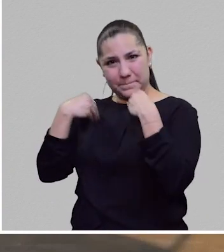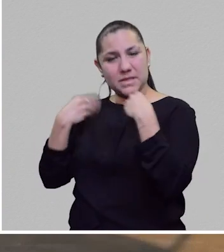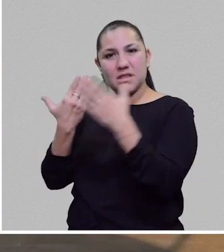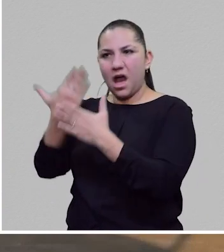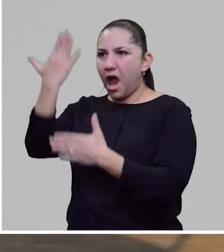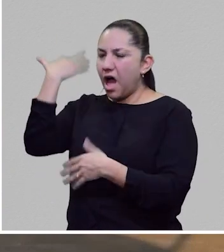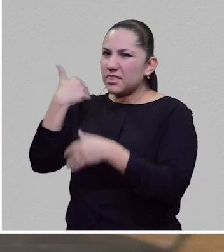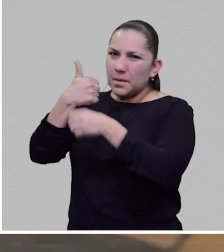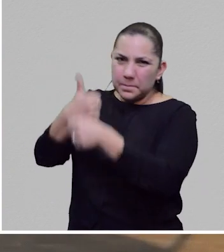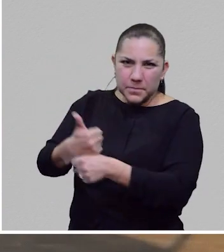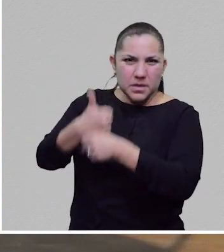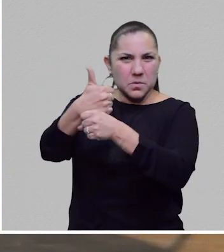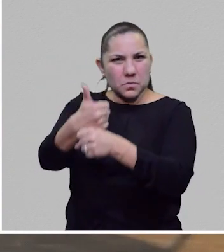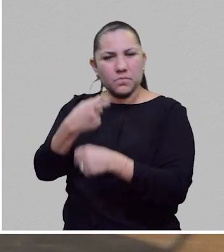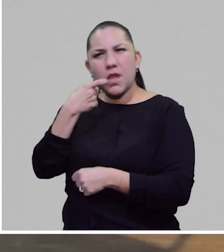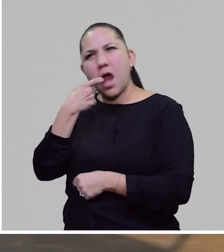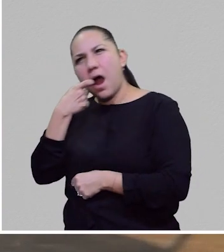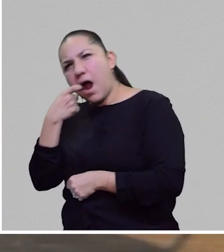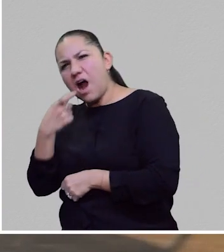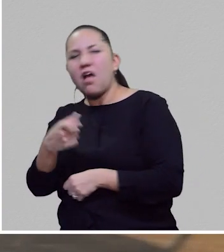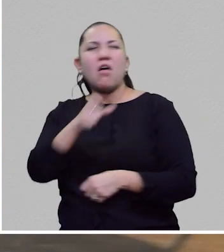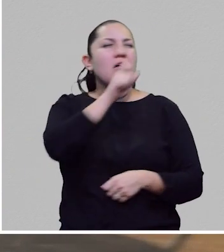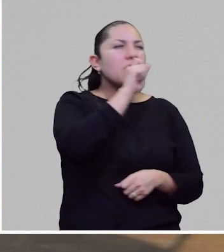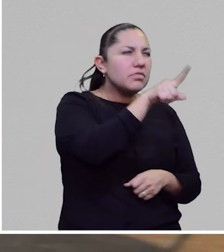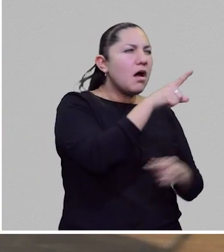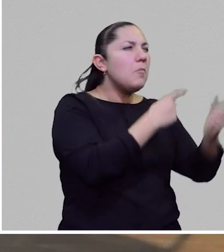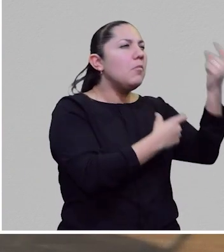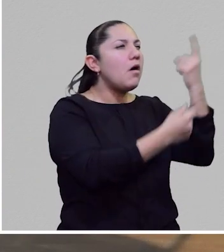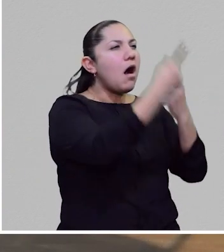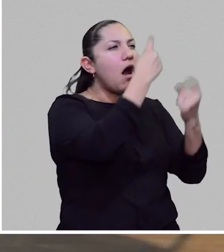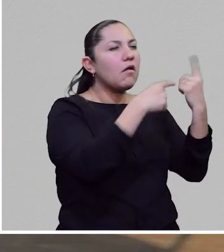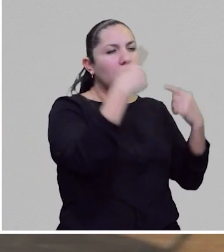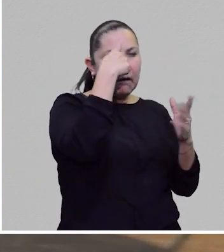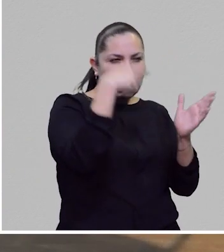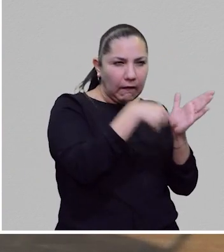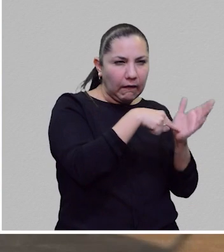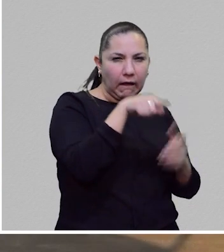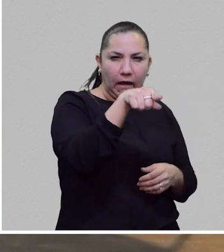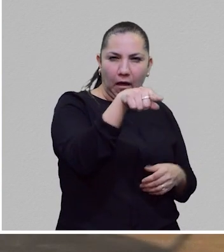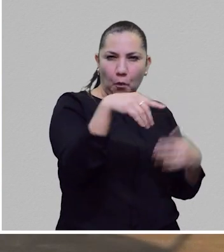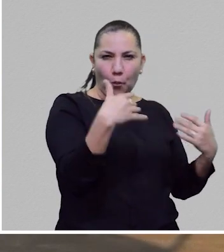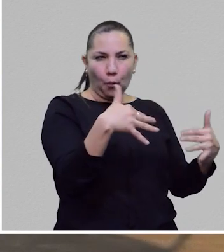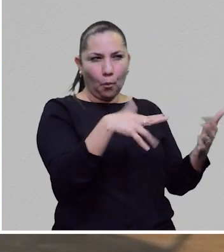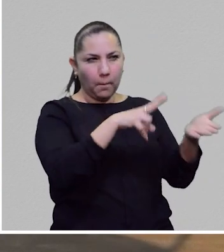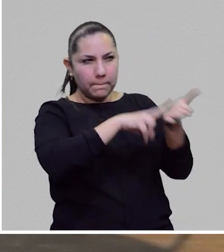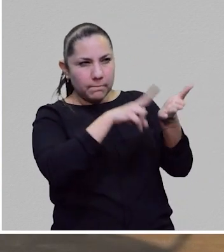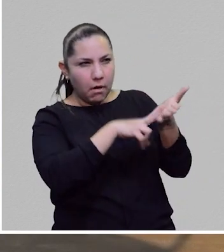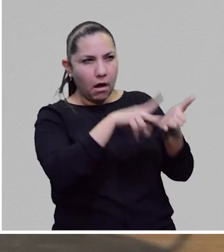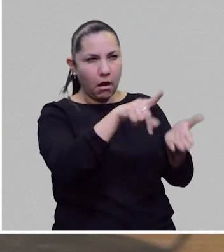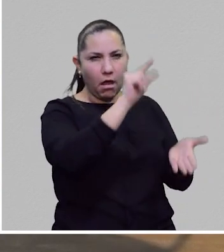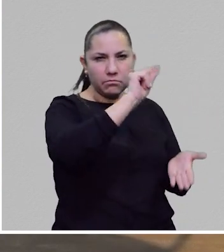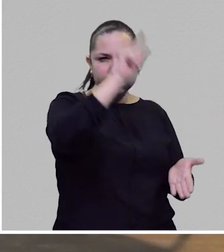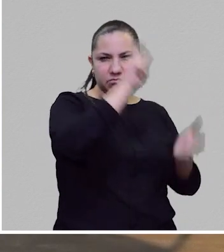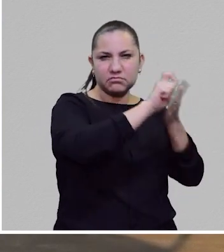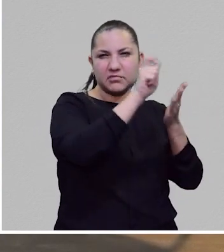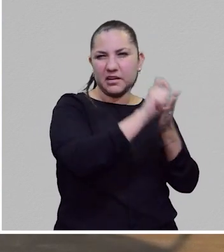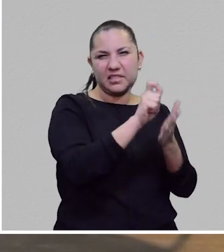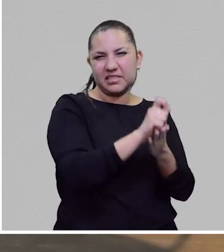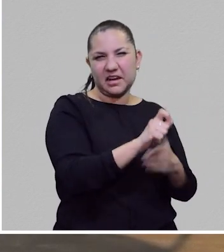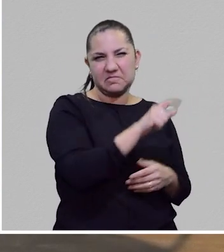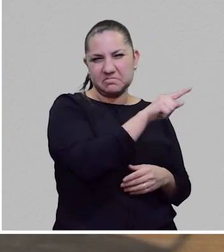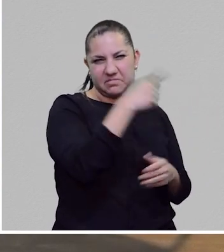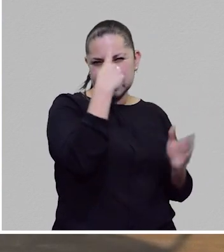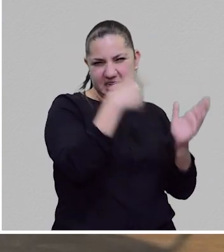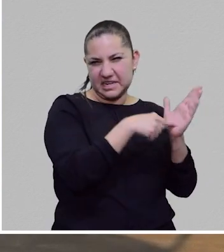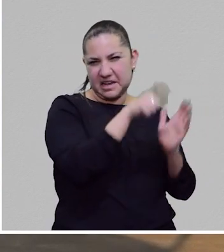adicción, por la... Y por el ninguneo, ¿no? Un poco, o sea, era muy leído pero no era respetado como el gran escritor